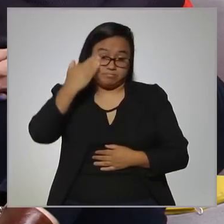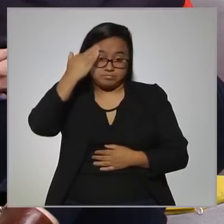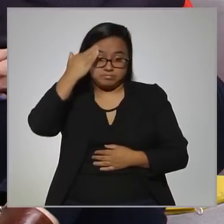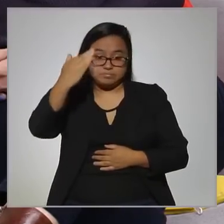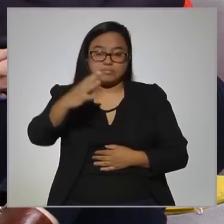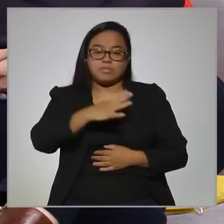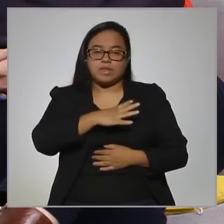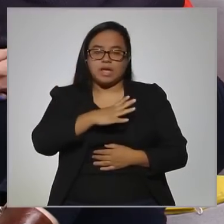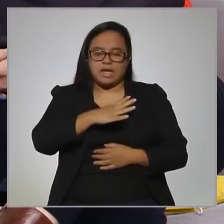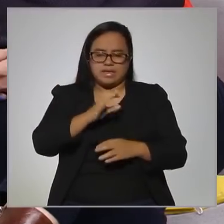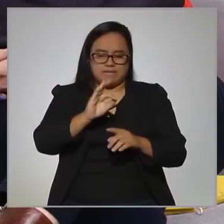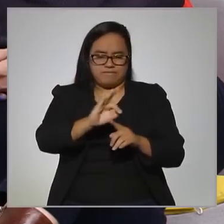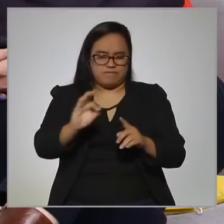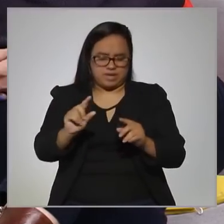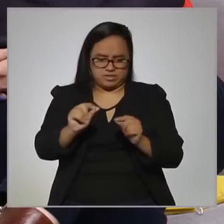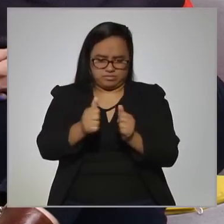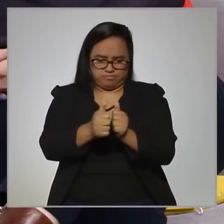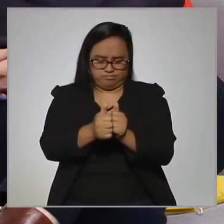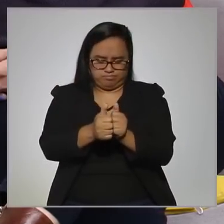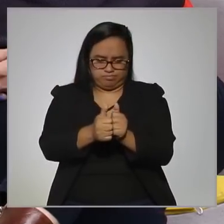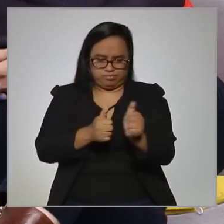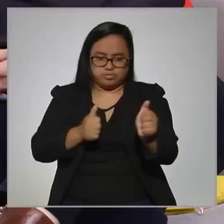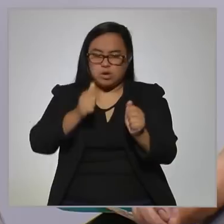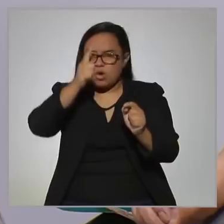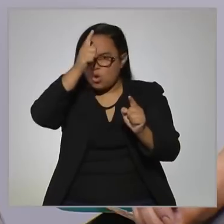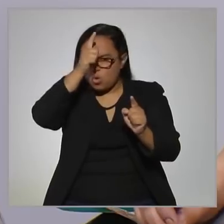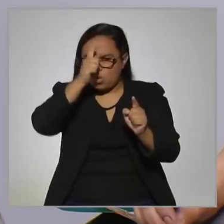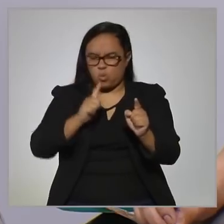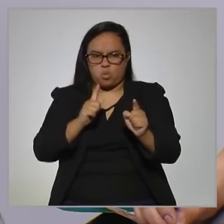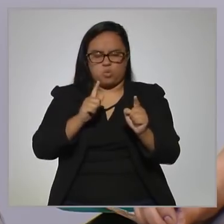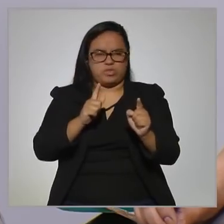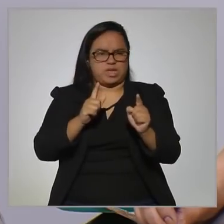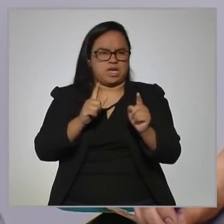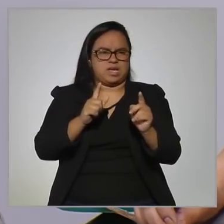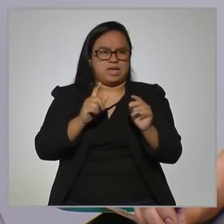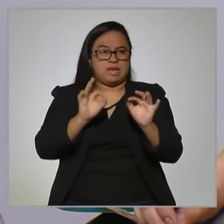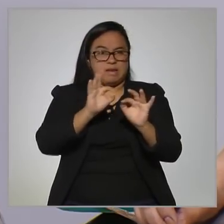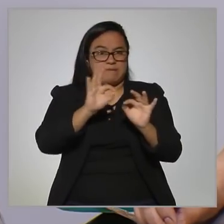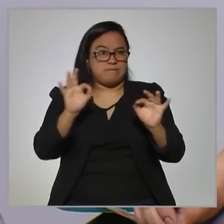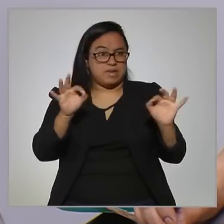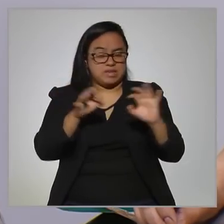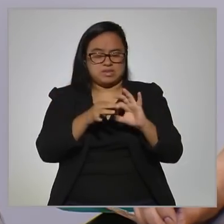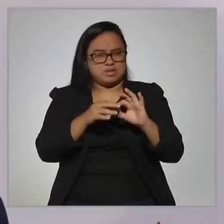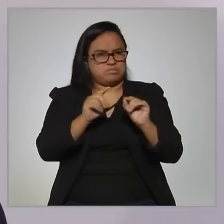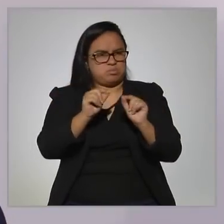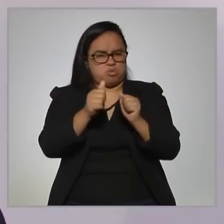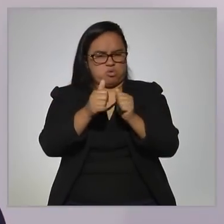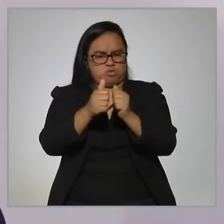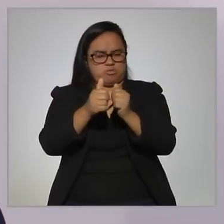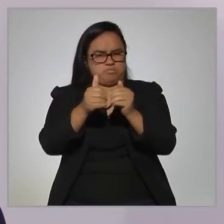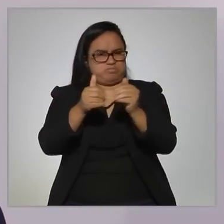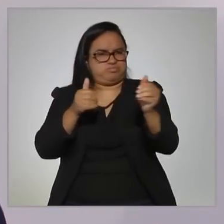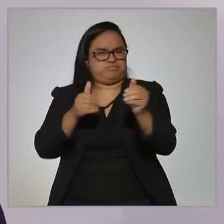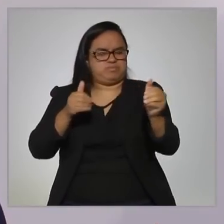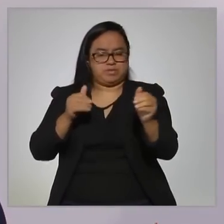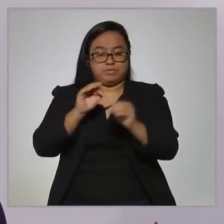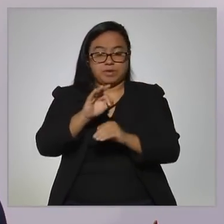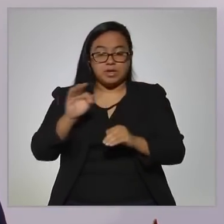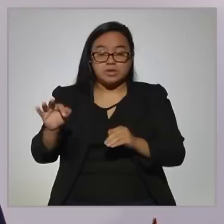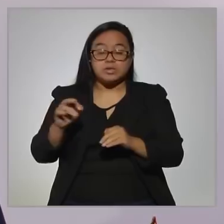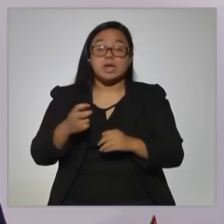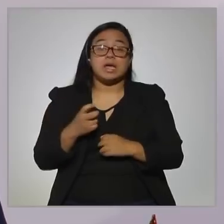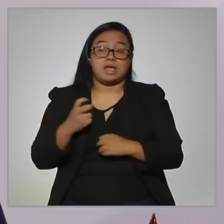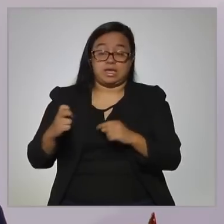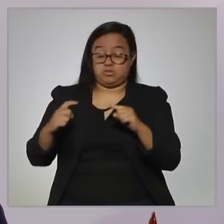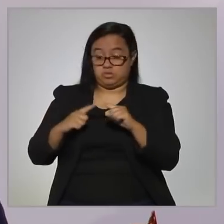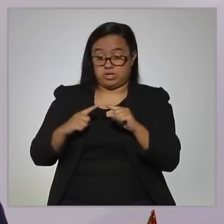un desfase lunar sobre todo para una nueva celebración. Y es así como a través de la